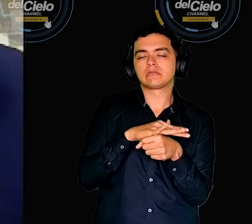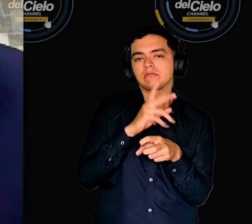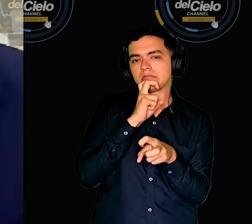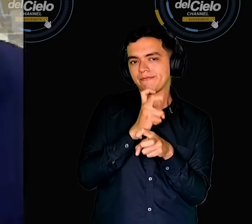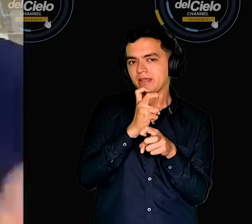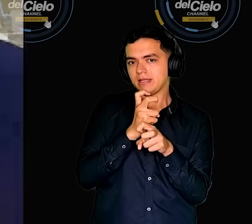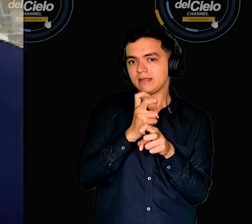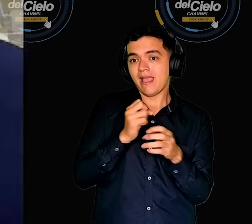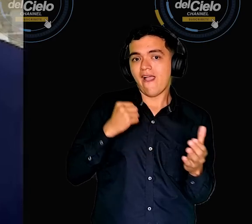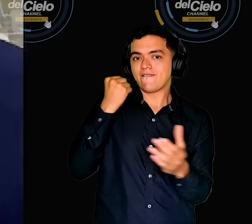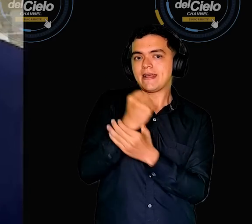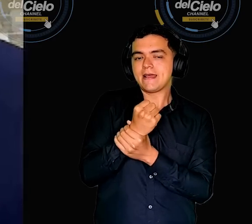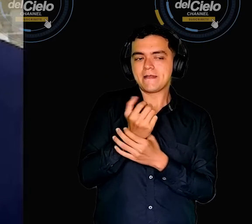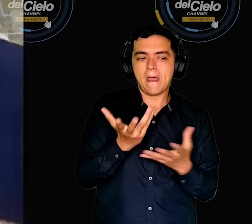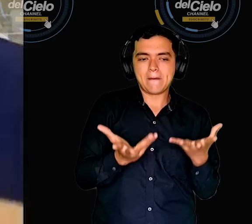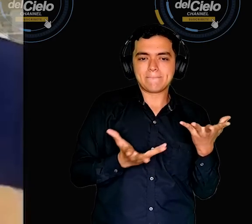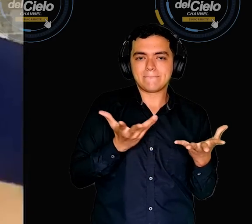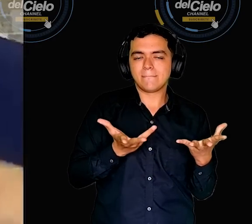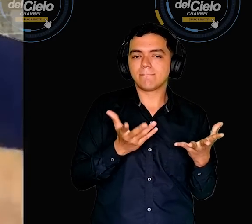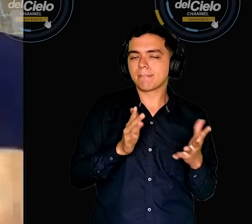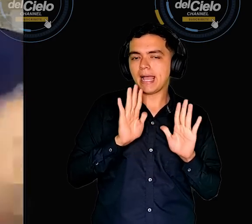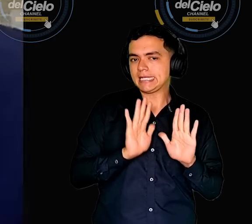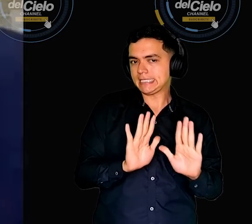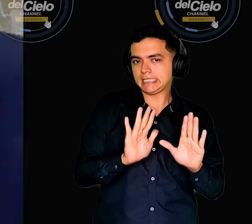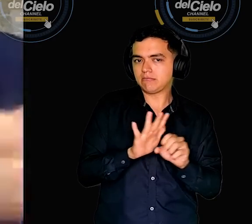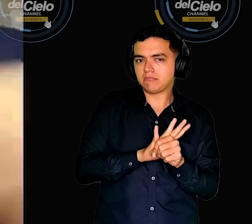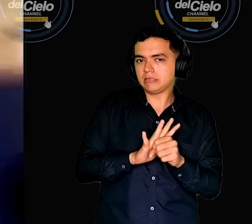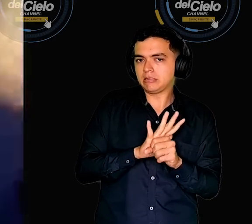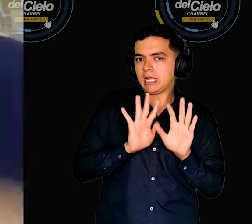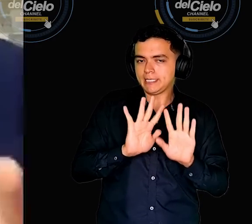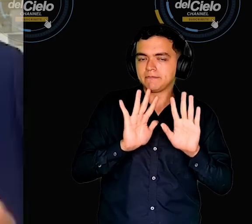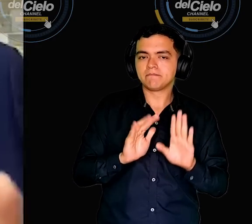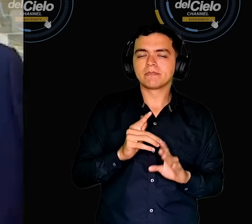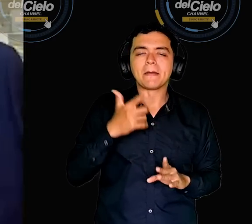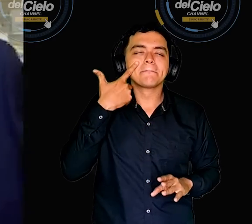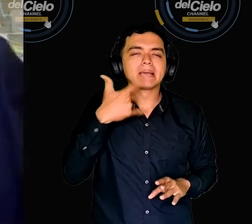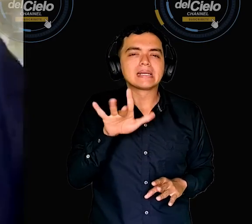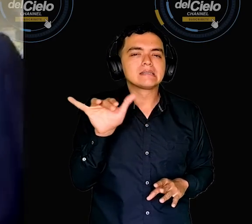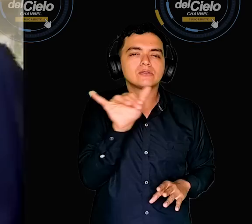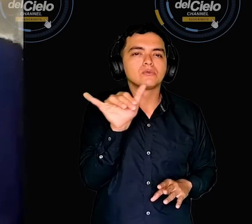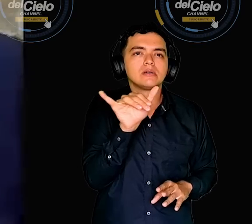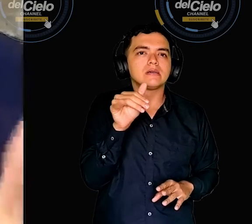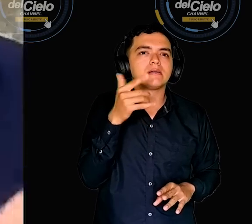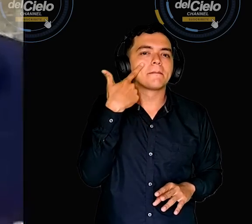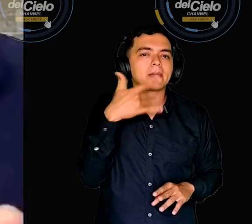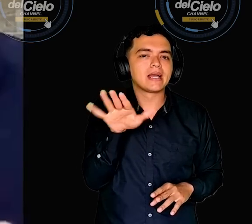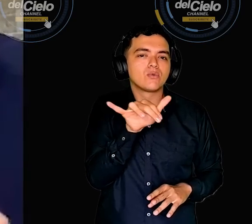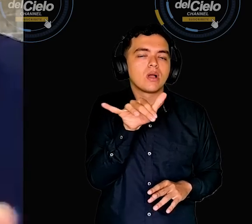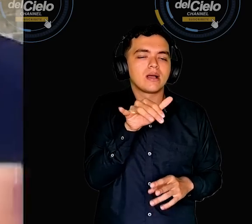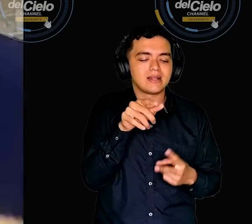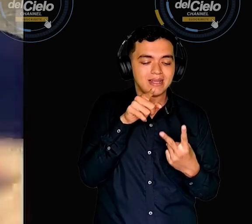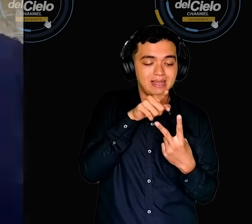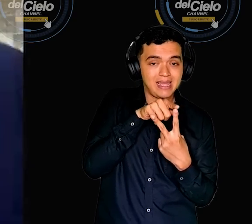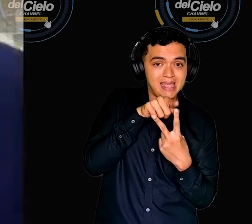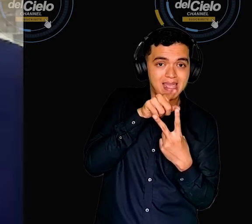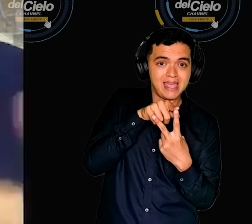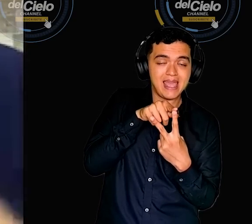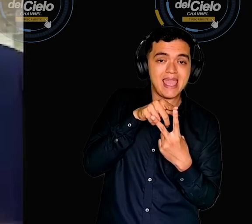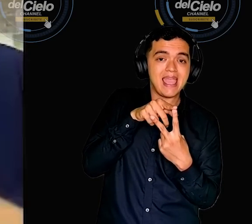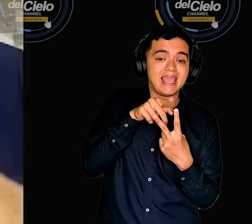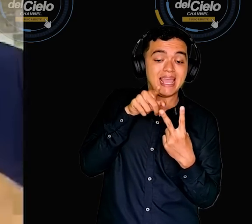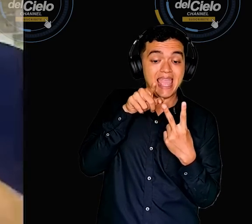permanezca. Yo le recomiendo a los padres, porque pues ahora ya soy bisabuelo y me doy cuenta